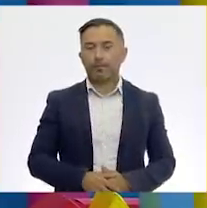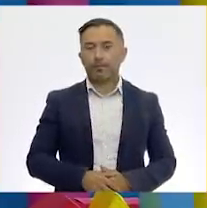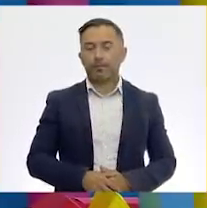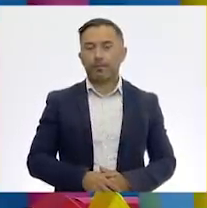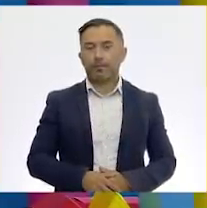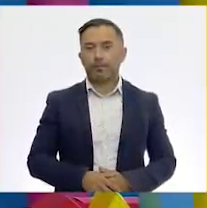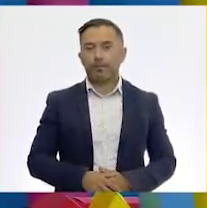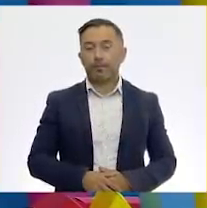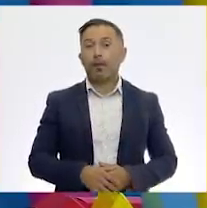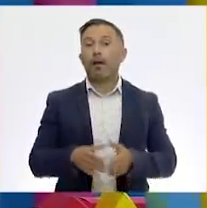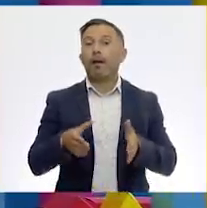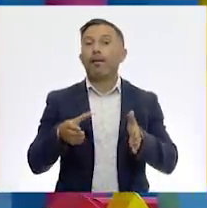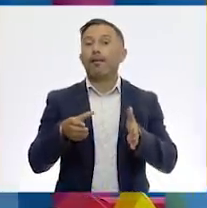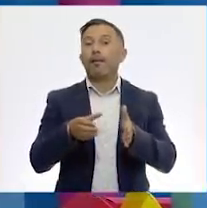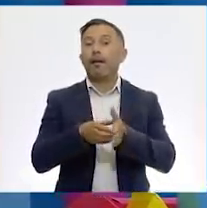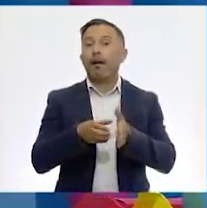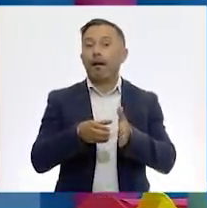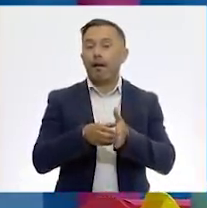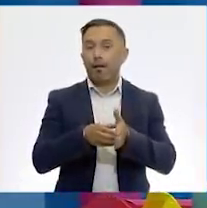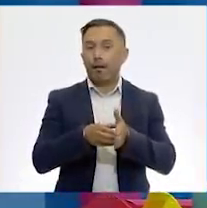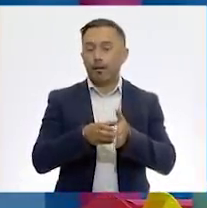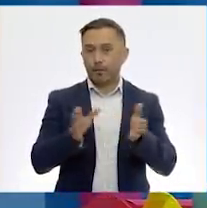una caja